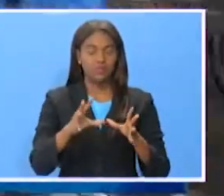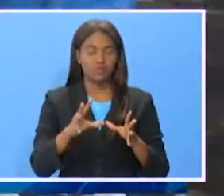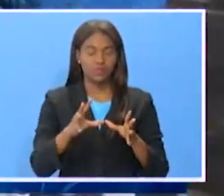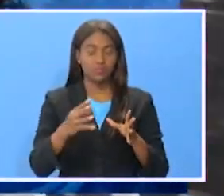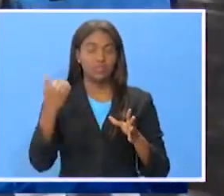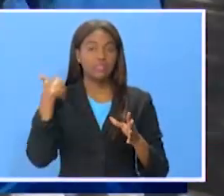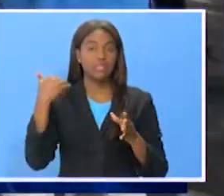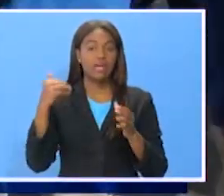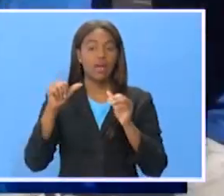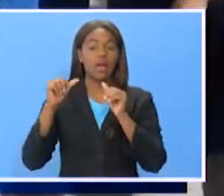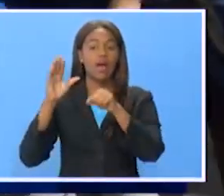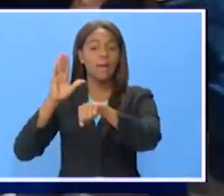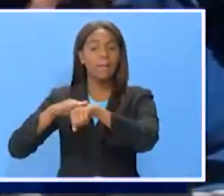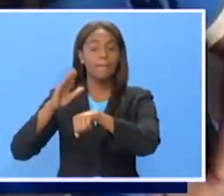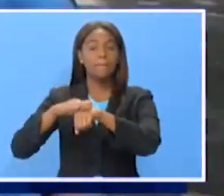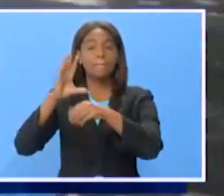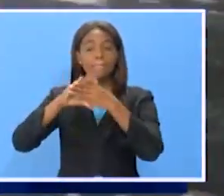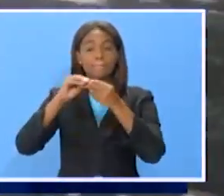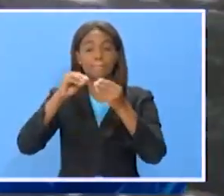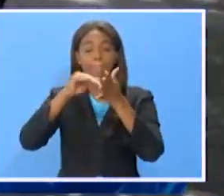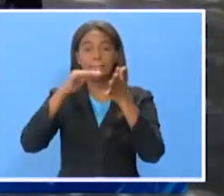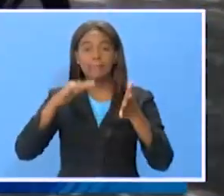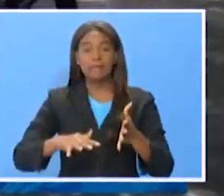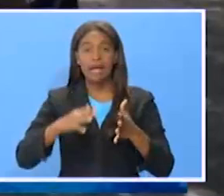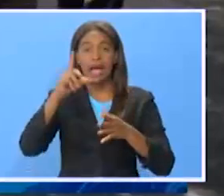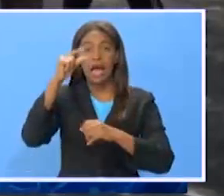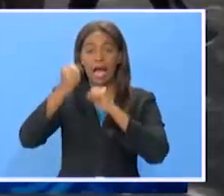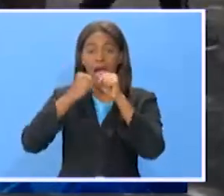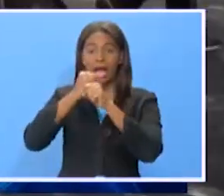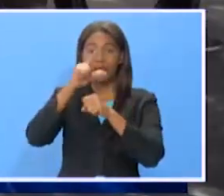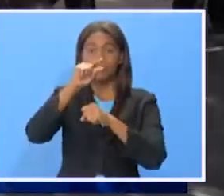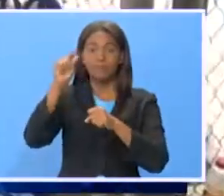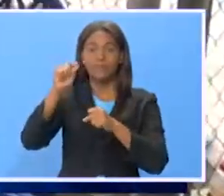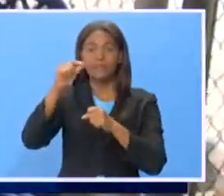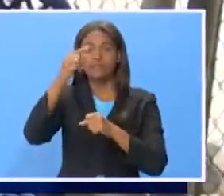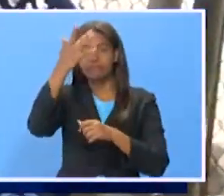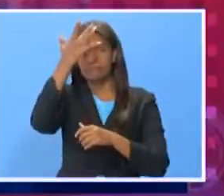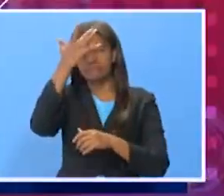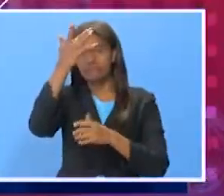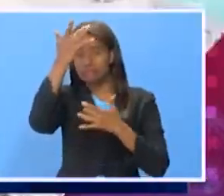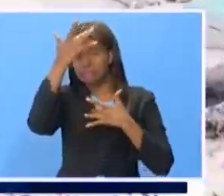afirman estudiantes aprendieron menos en 2020, según el MINER.